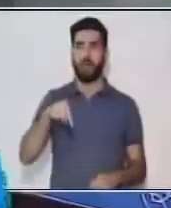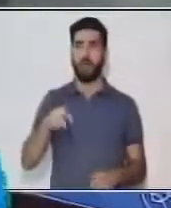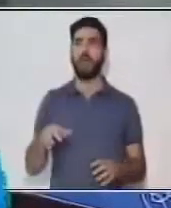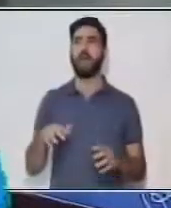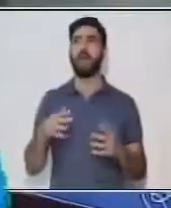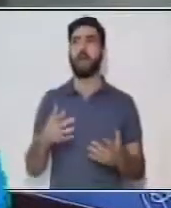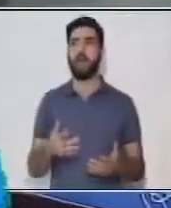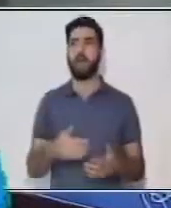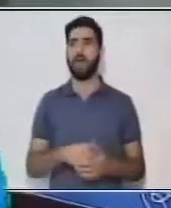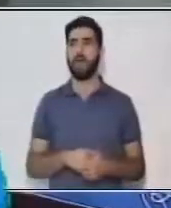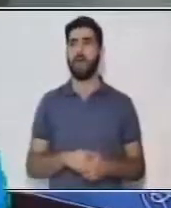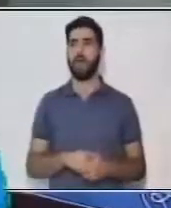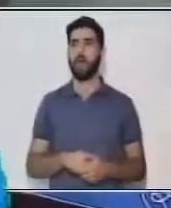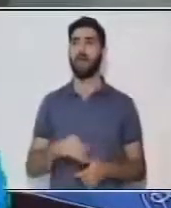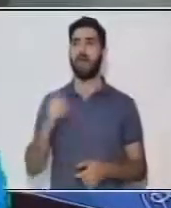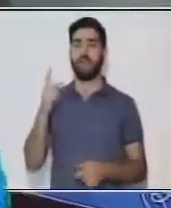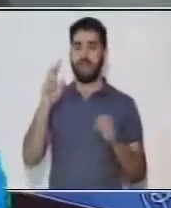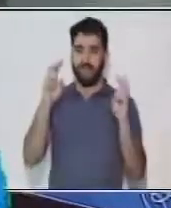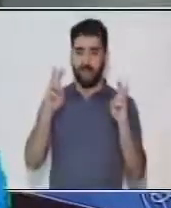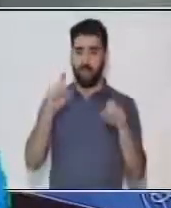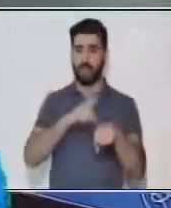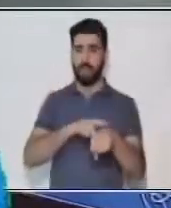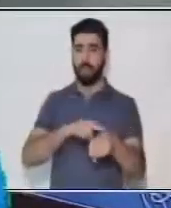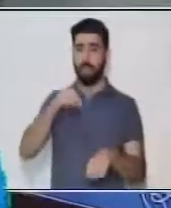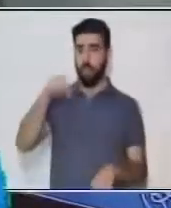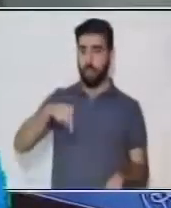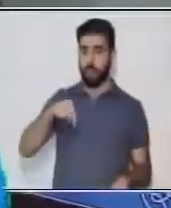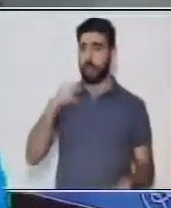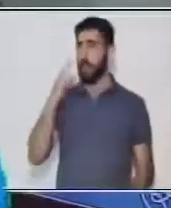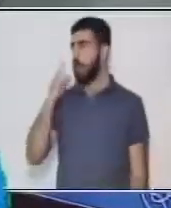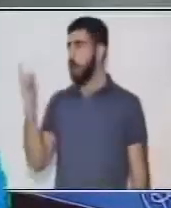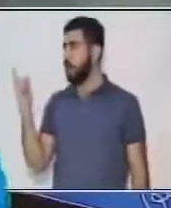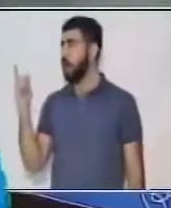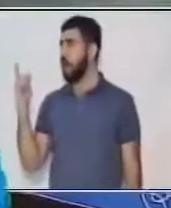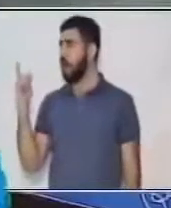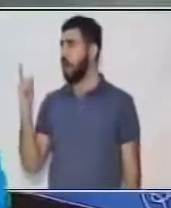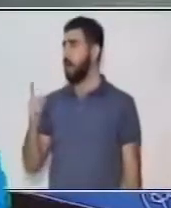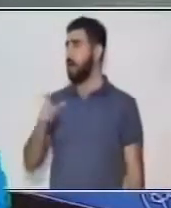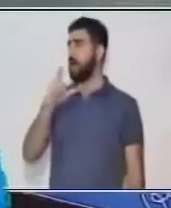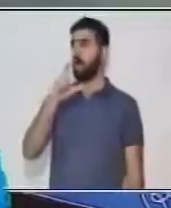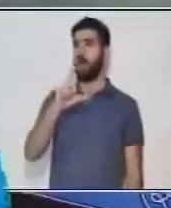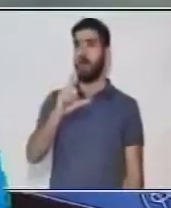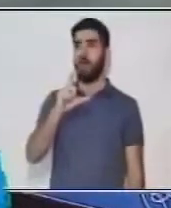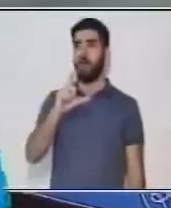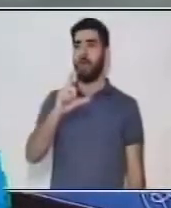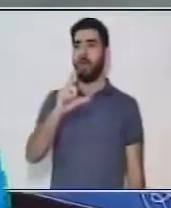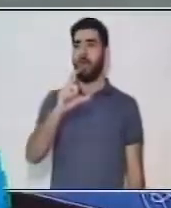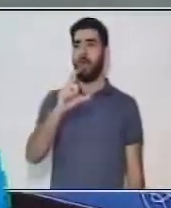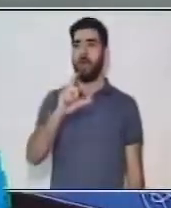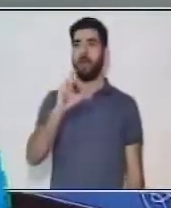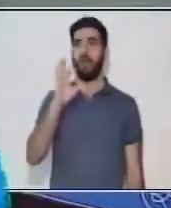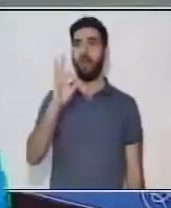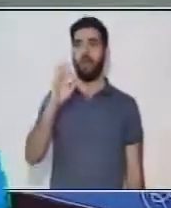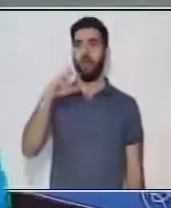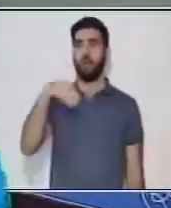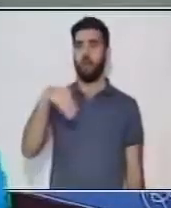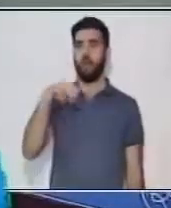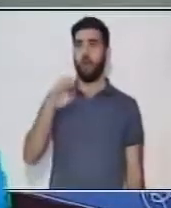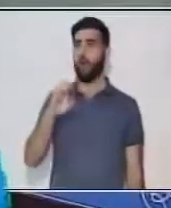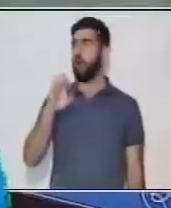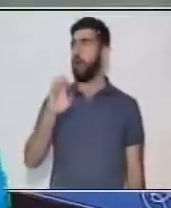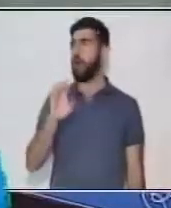sería come. Él o ella come. Si fuera